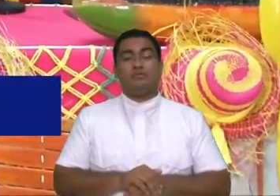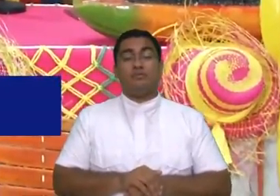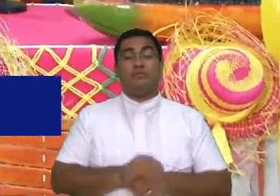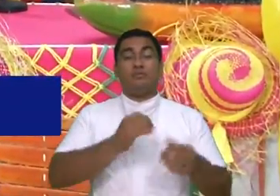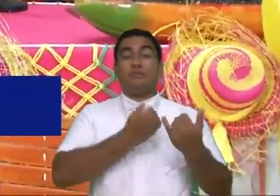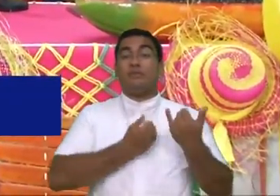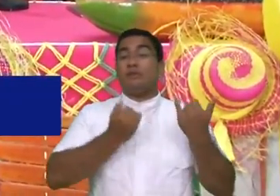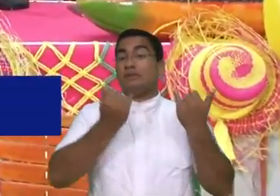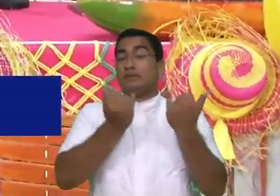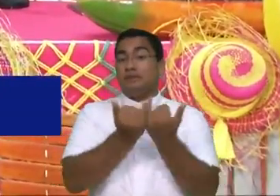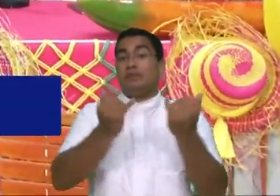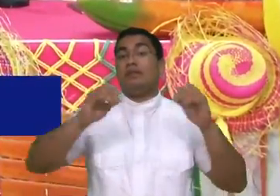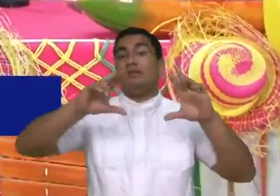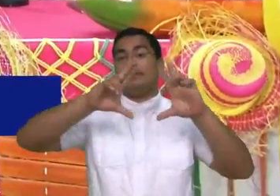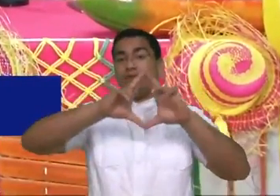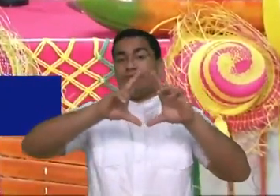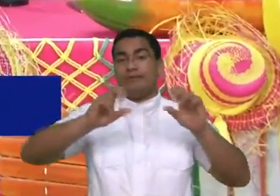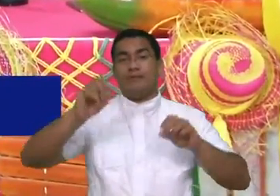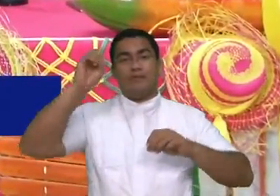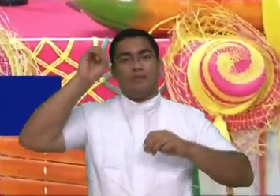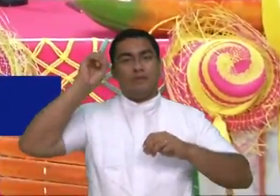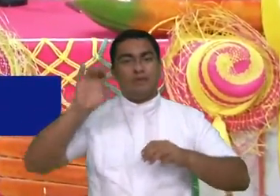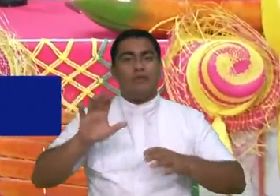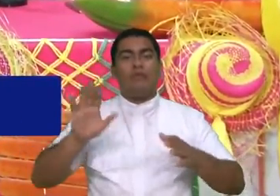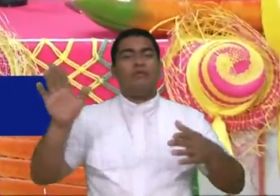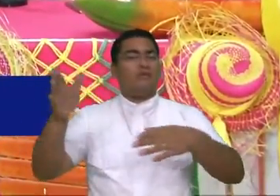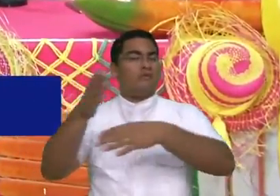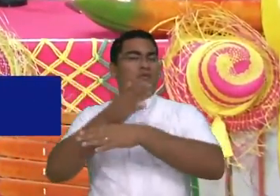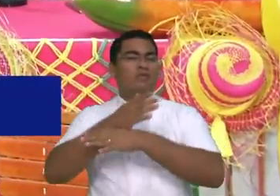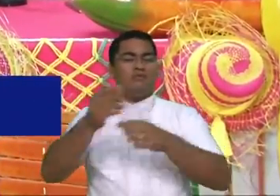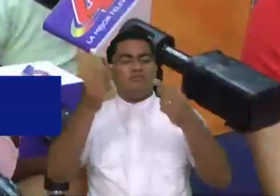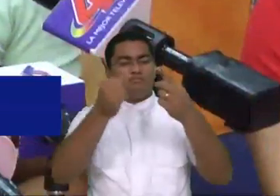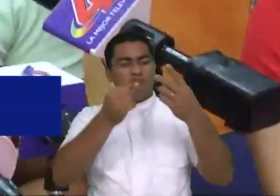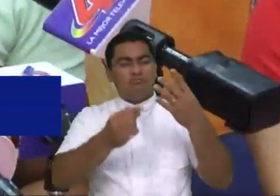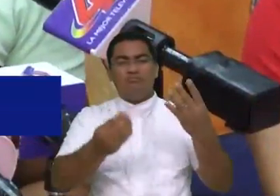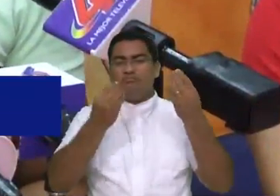Instituto Nicaragüense de Turismo anuncia variedad de actividades